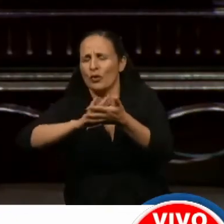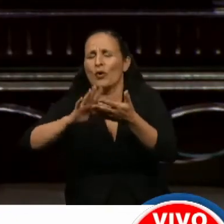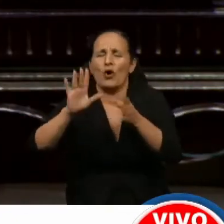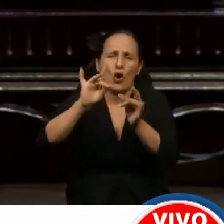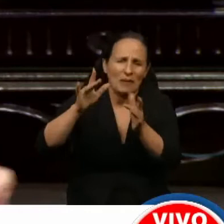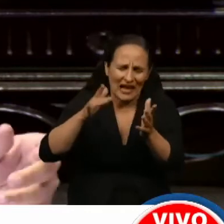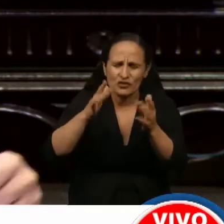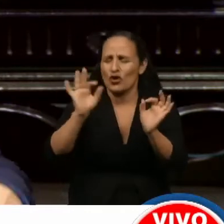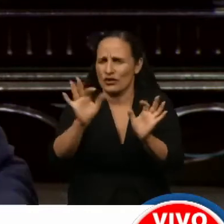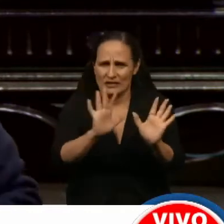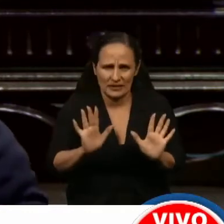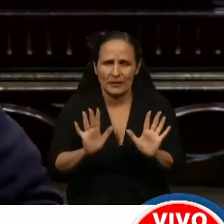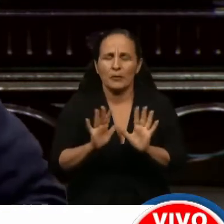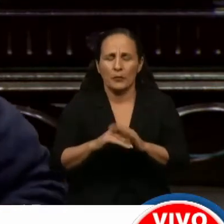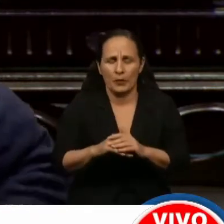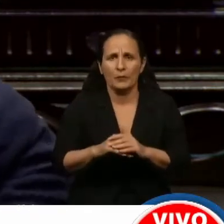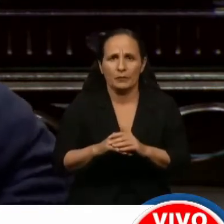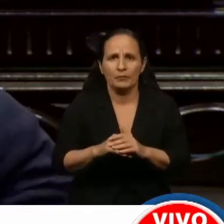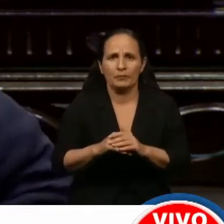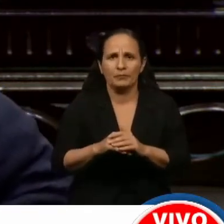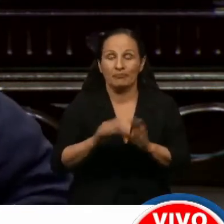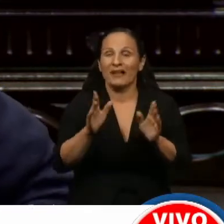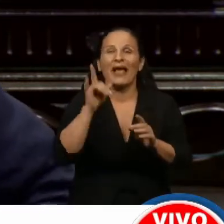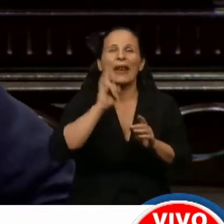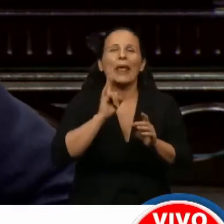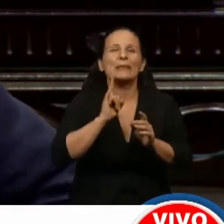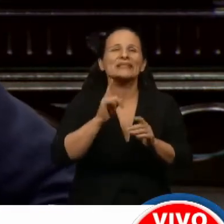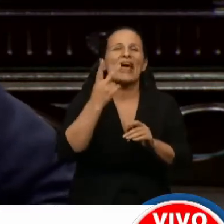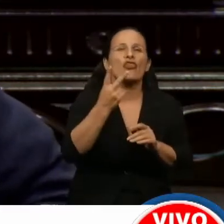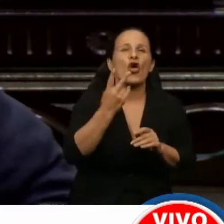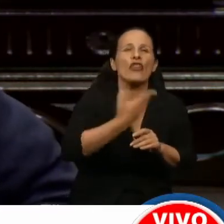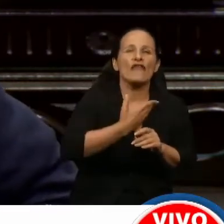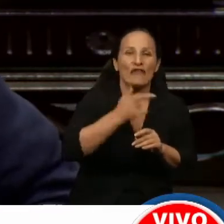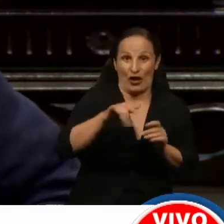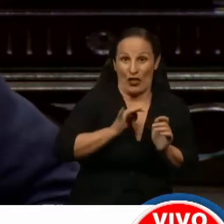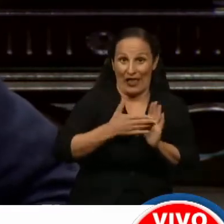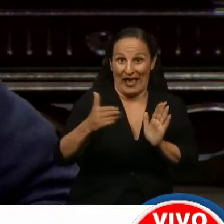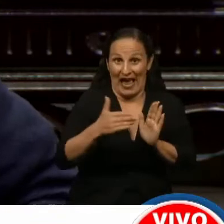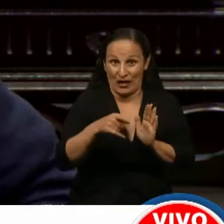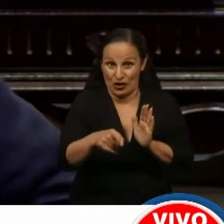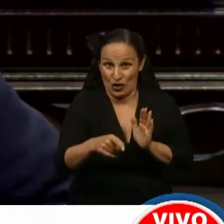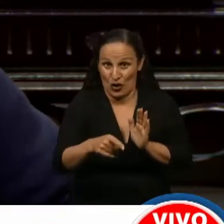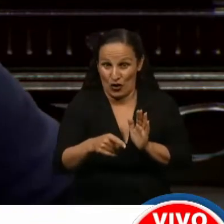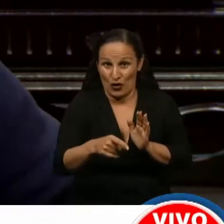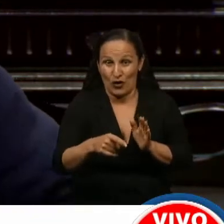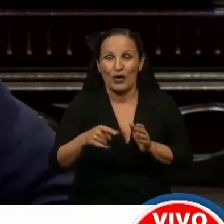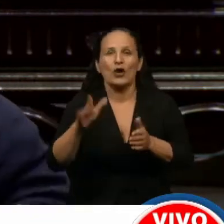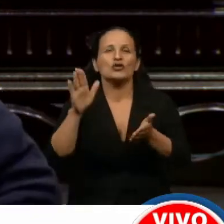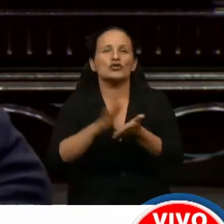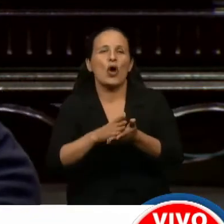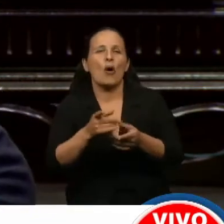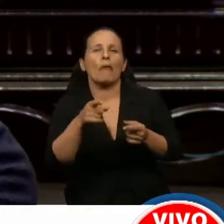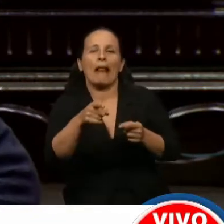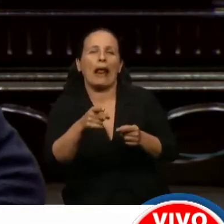tiene. El artículo de esta revista es del 2 de febrero del 21, cuando se cae la farsa del